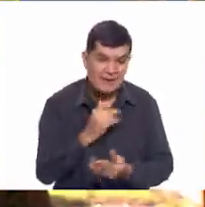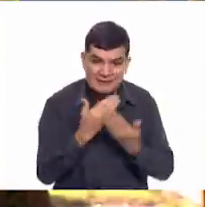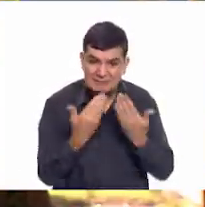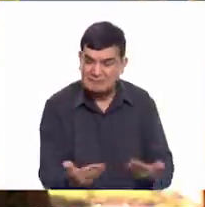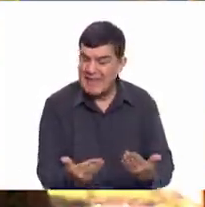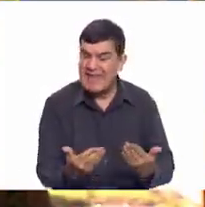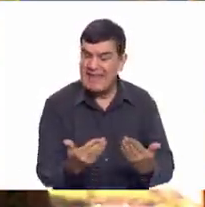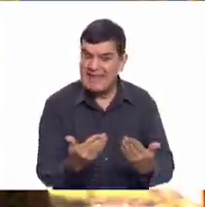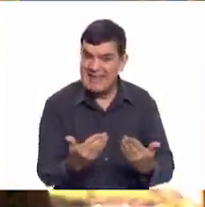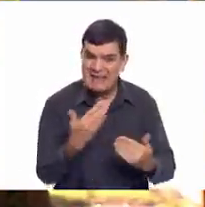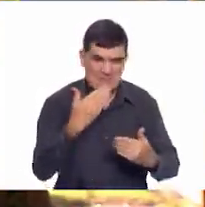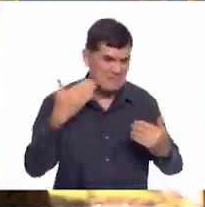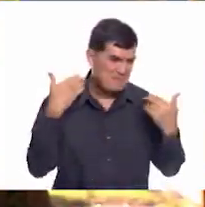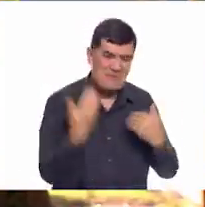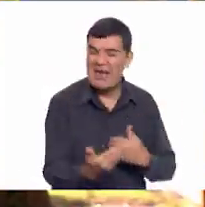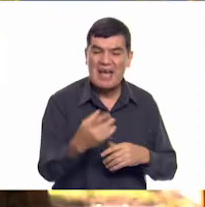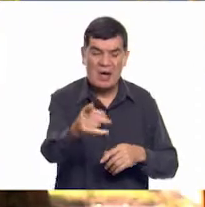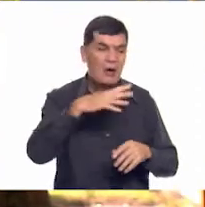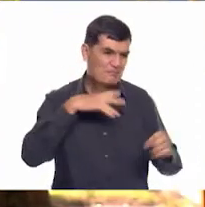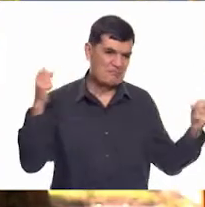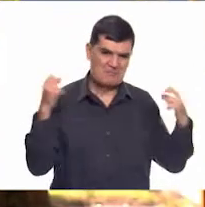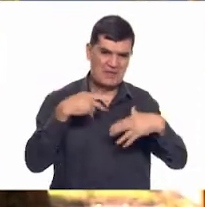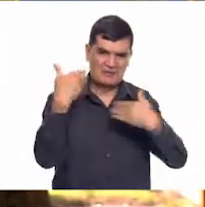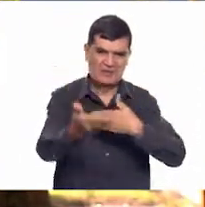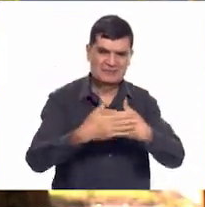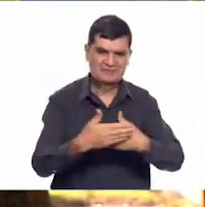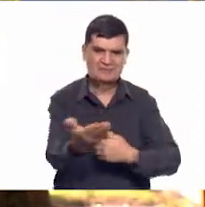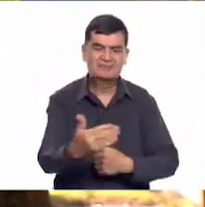bien! ¡Nos vemos pronto!